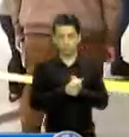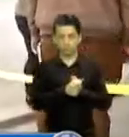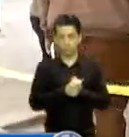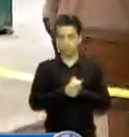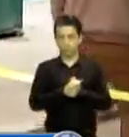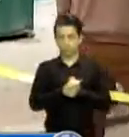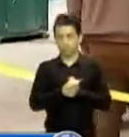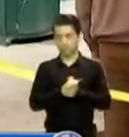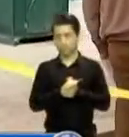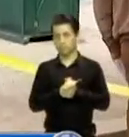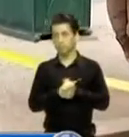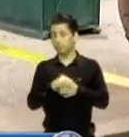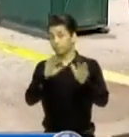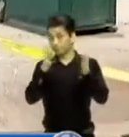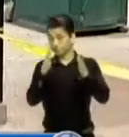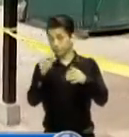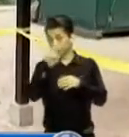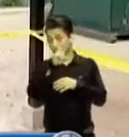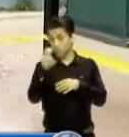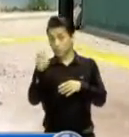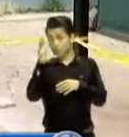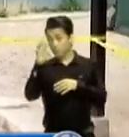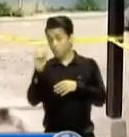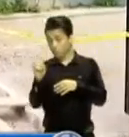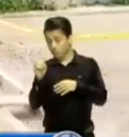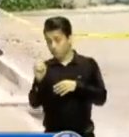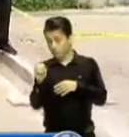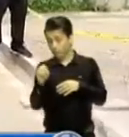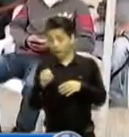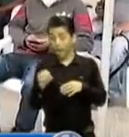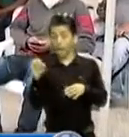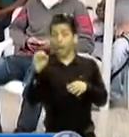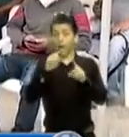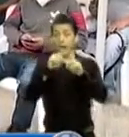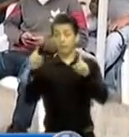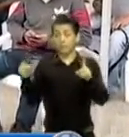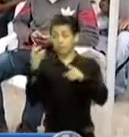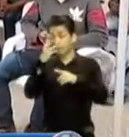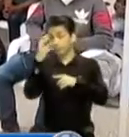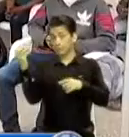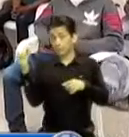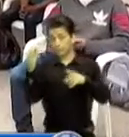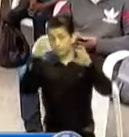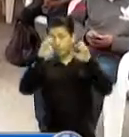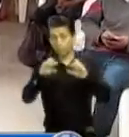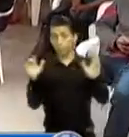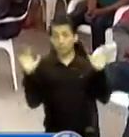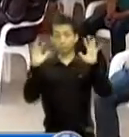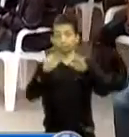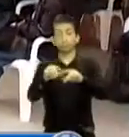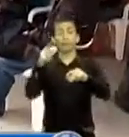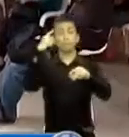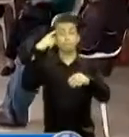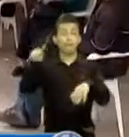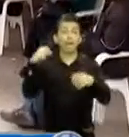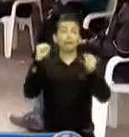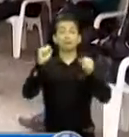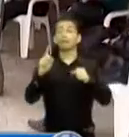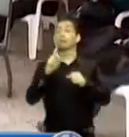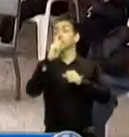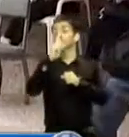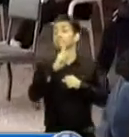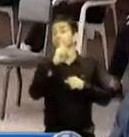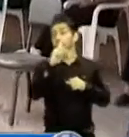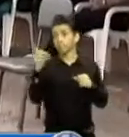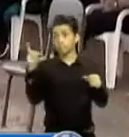Entre 250 a 300 hisopados y pruebas de PCR se hacen a diario en el Hospital Roosevelt. Las autoridades manejan protocolos para